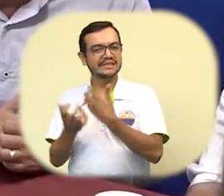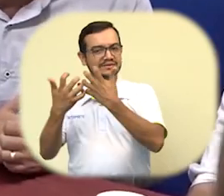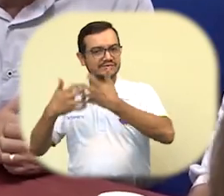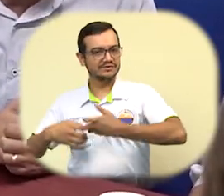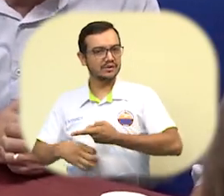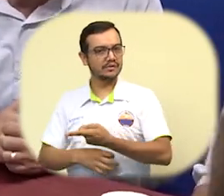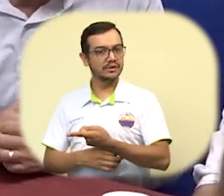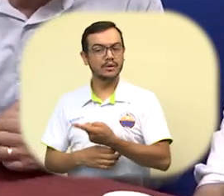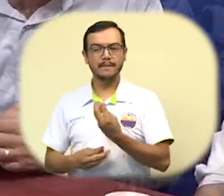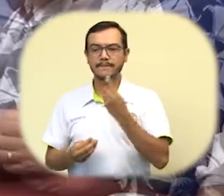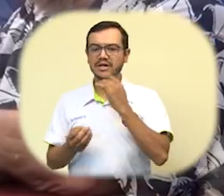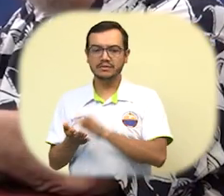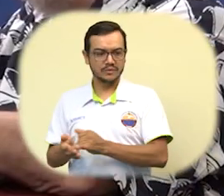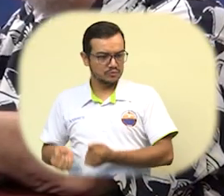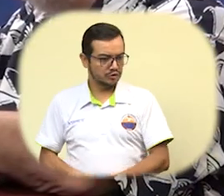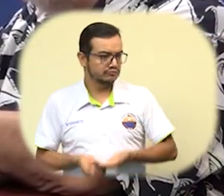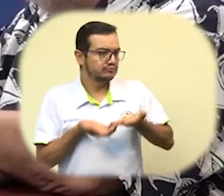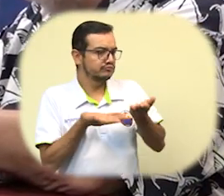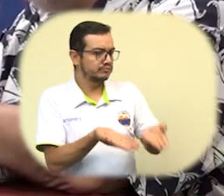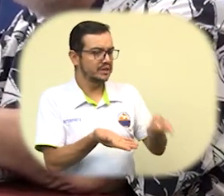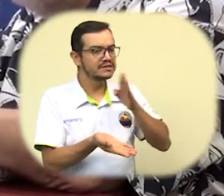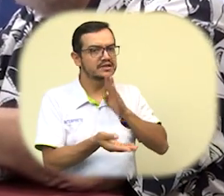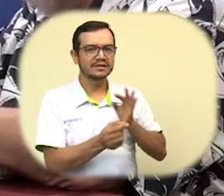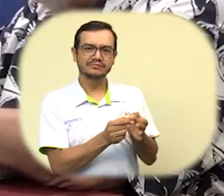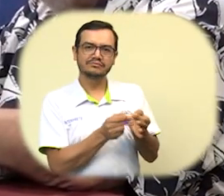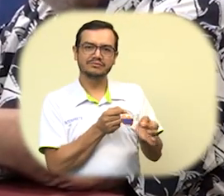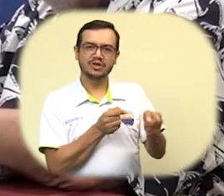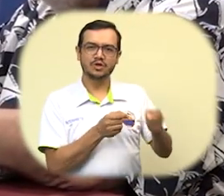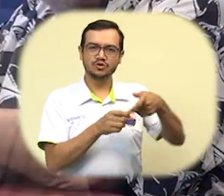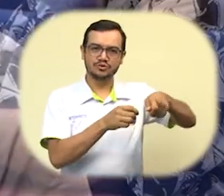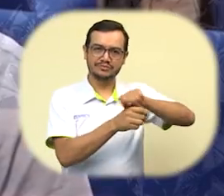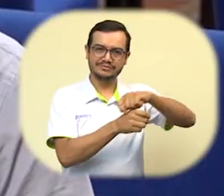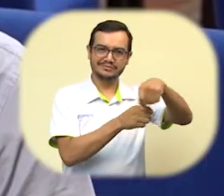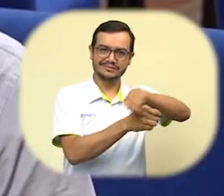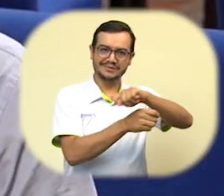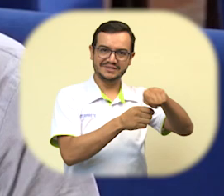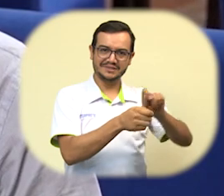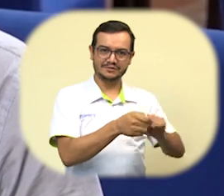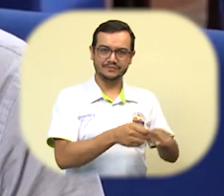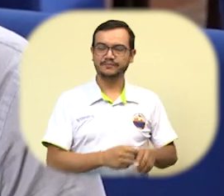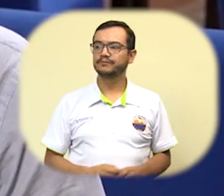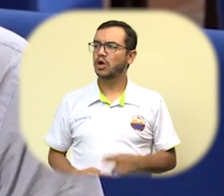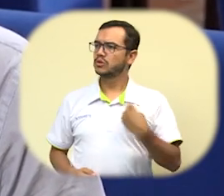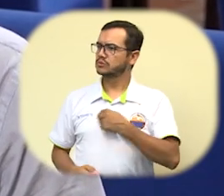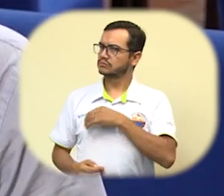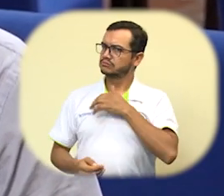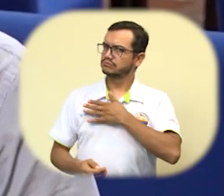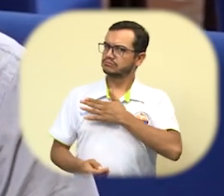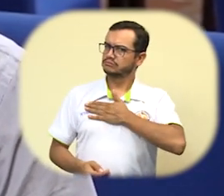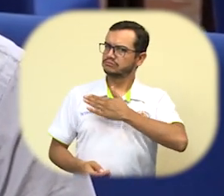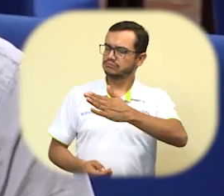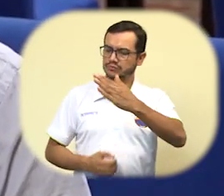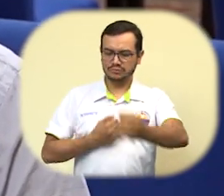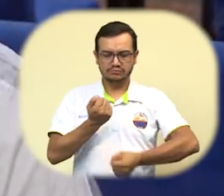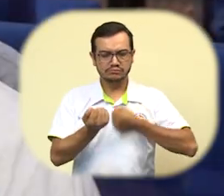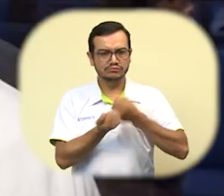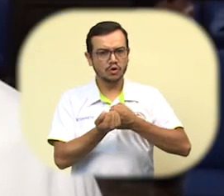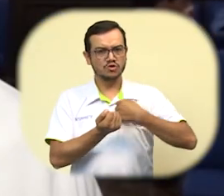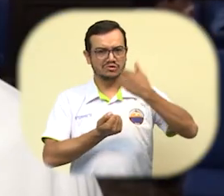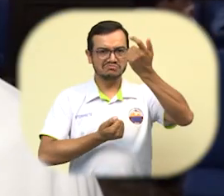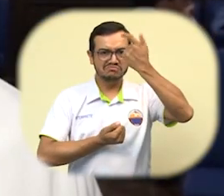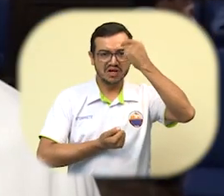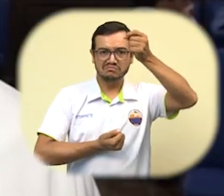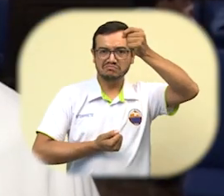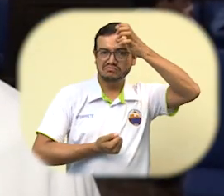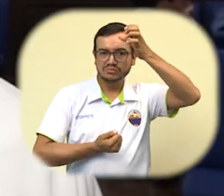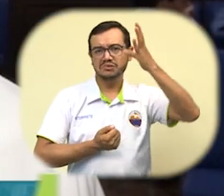Empresariales, poniéndolas al servicio del desarrollo regional y, en este caso, del municipio de Zona Bananera. Ponemos toda nuestra experticia en el desarrollo metodológico